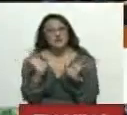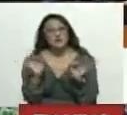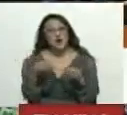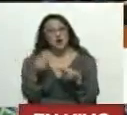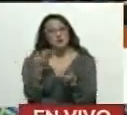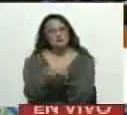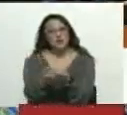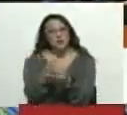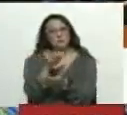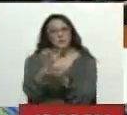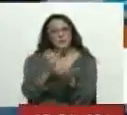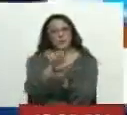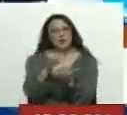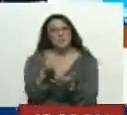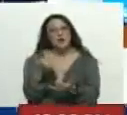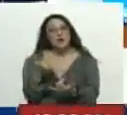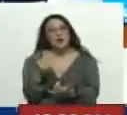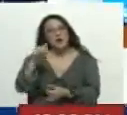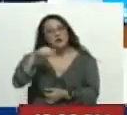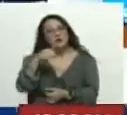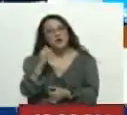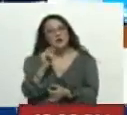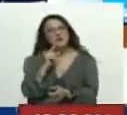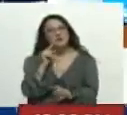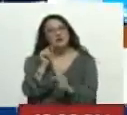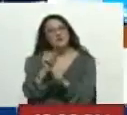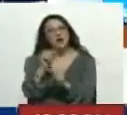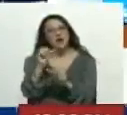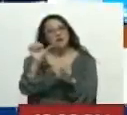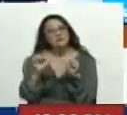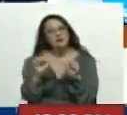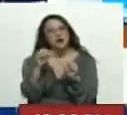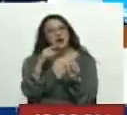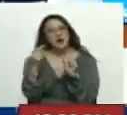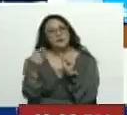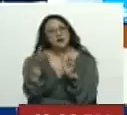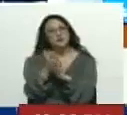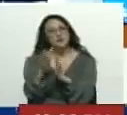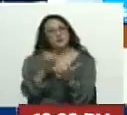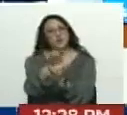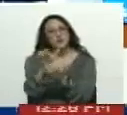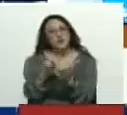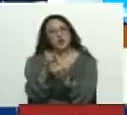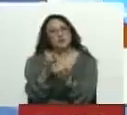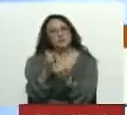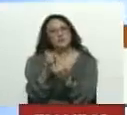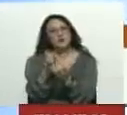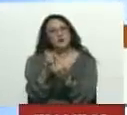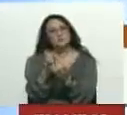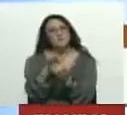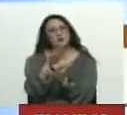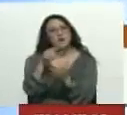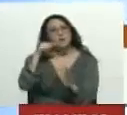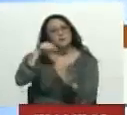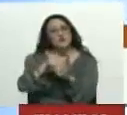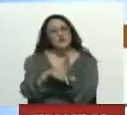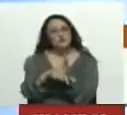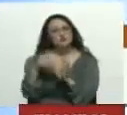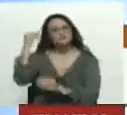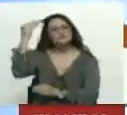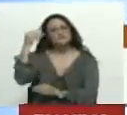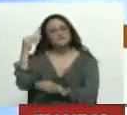plantean los problemas o que aquí hay que hablar de los problemas los problemas en diagnóstico decíamos en estos días en unas reflexiones colectivas hay